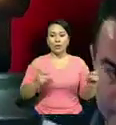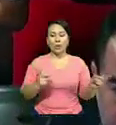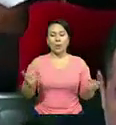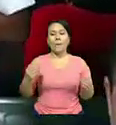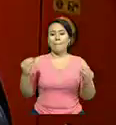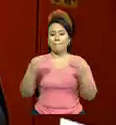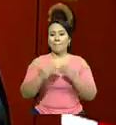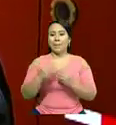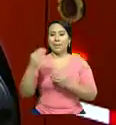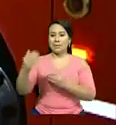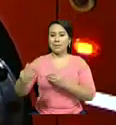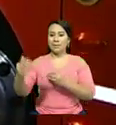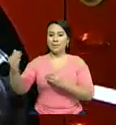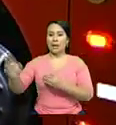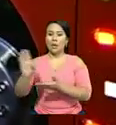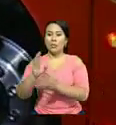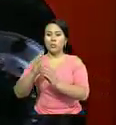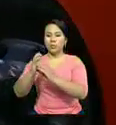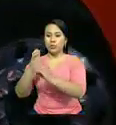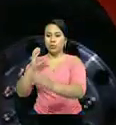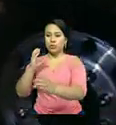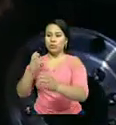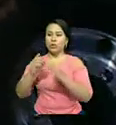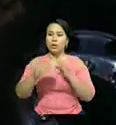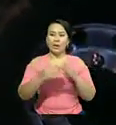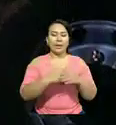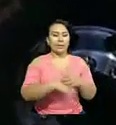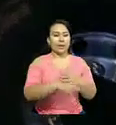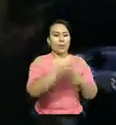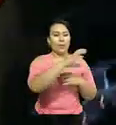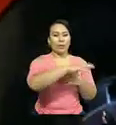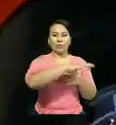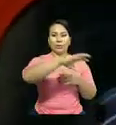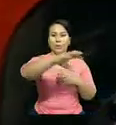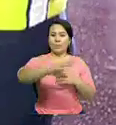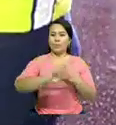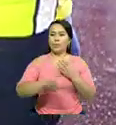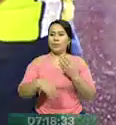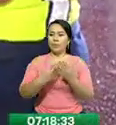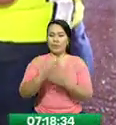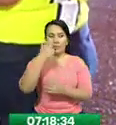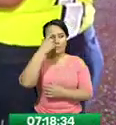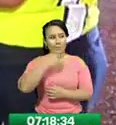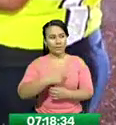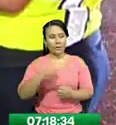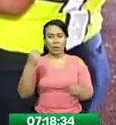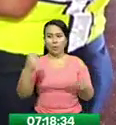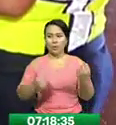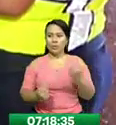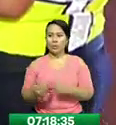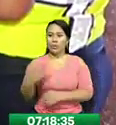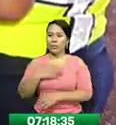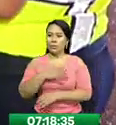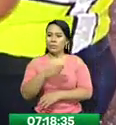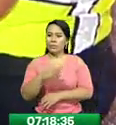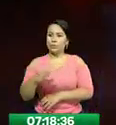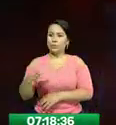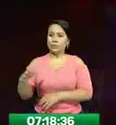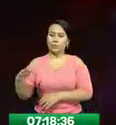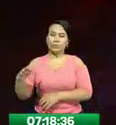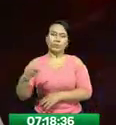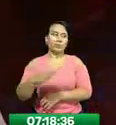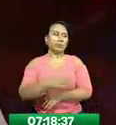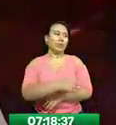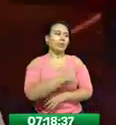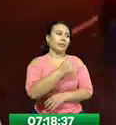además hacia buses intram e interprovinciales. Los conductores que fueron requisados se mostraron de acuerdo. Muy